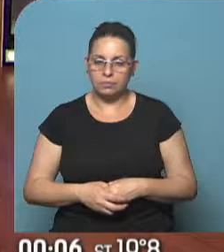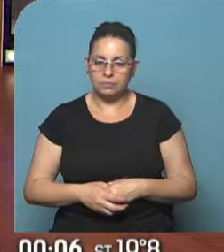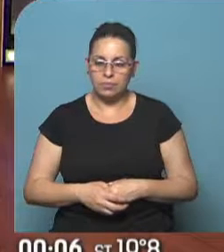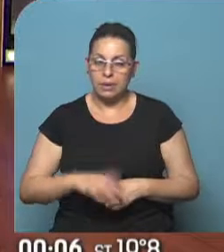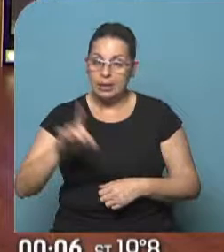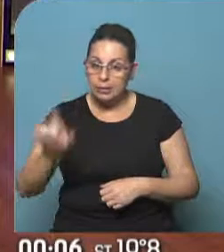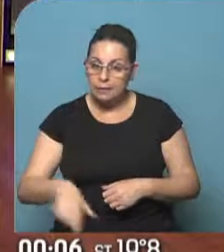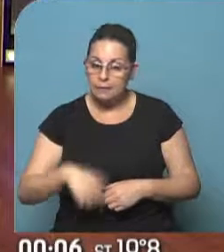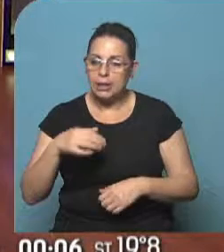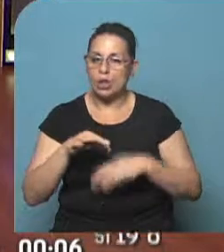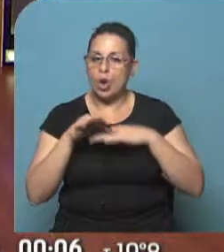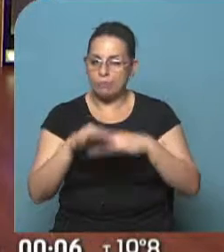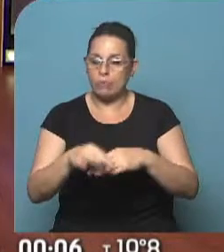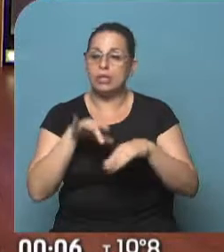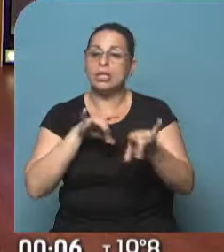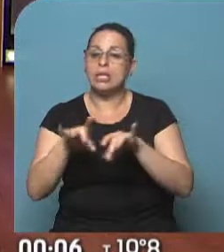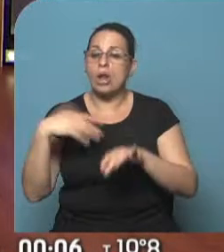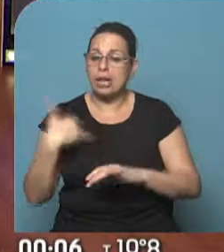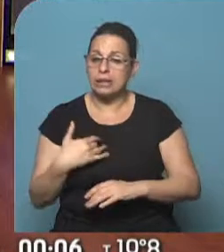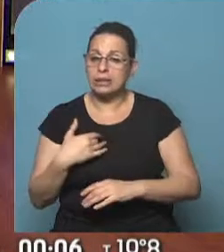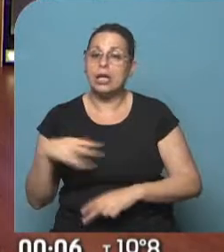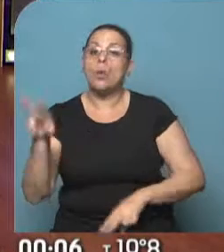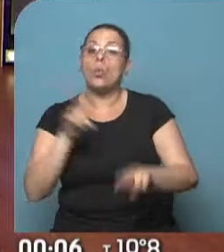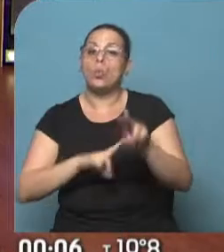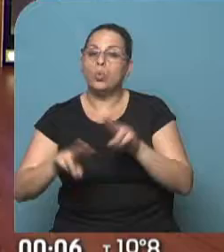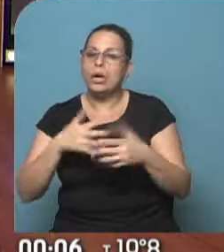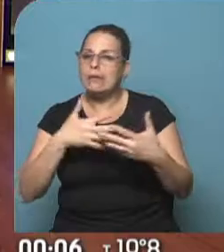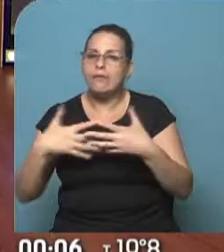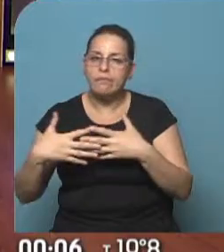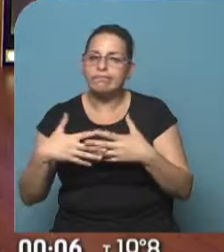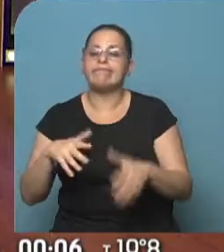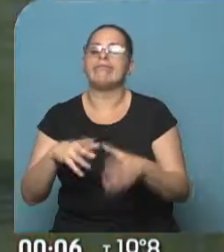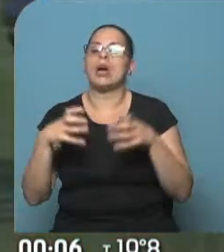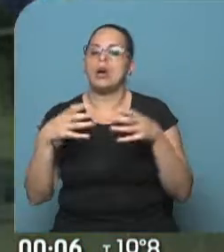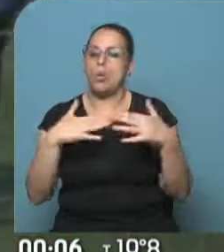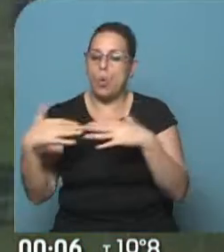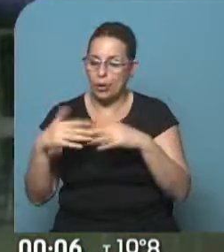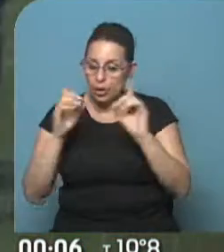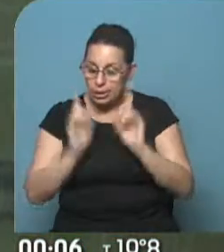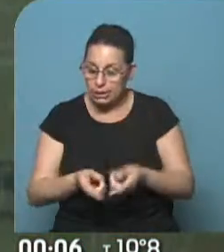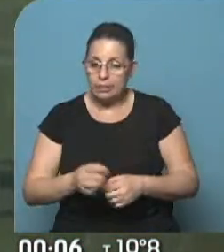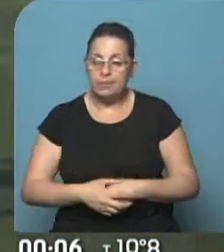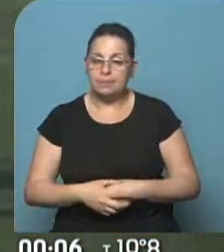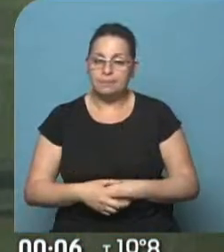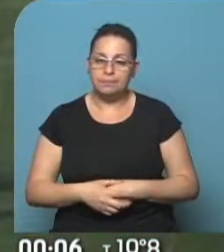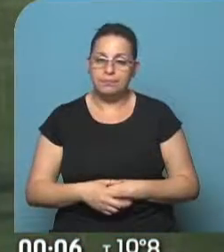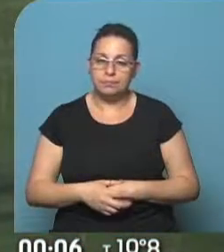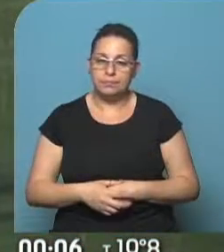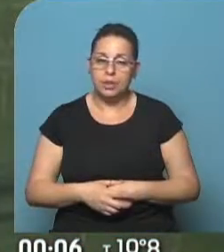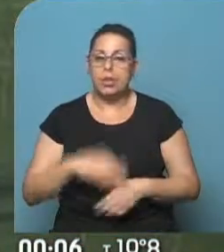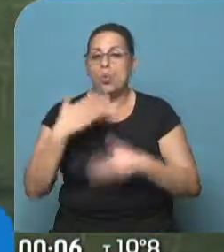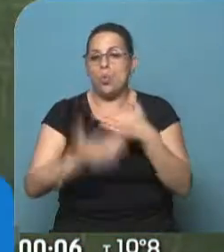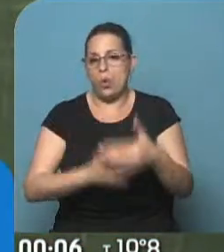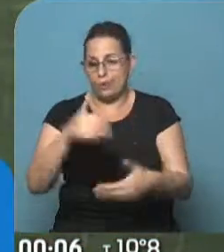Y se viene este gran compromiso del seleccionado nacional en búsqueda de un sistema de juego, lógicamente también de los